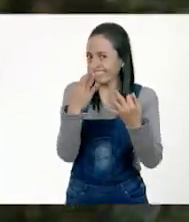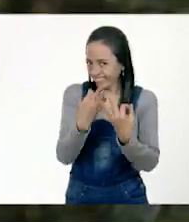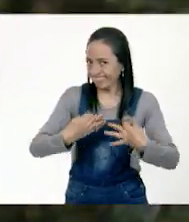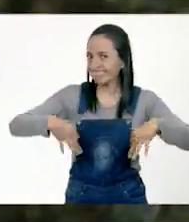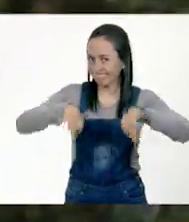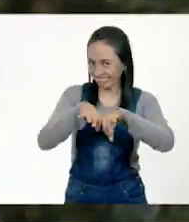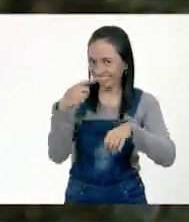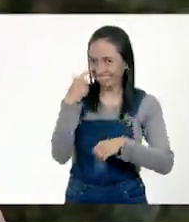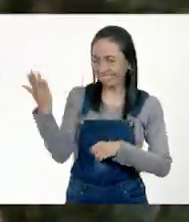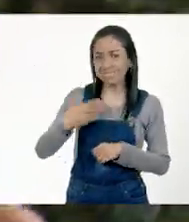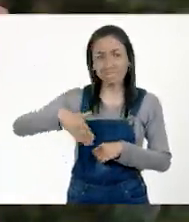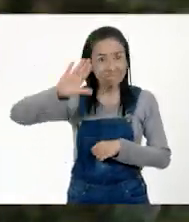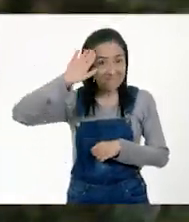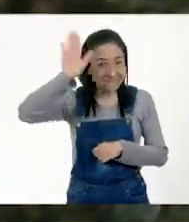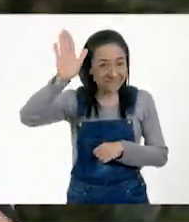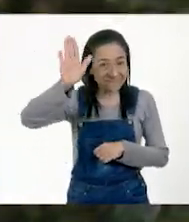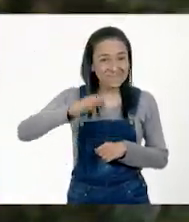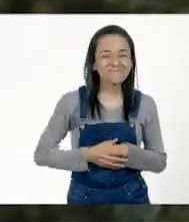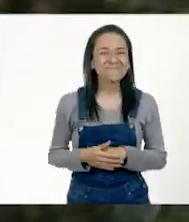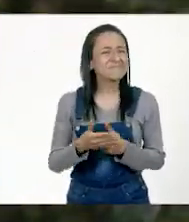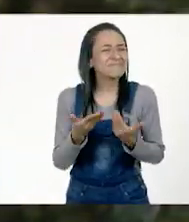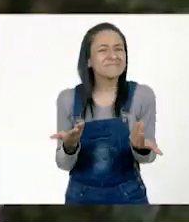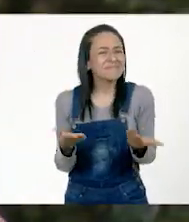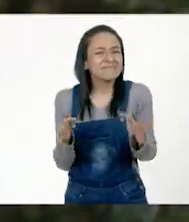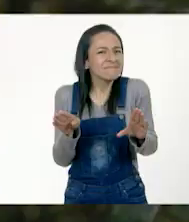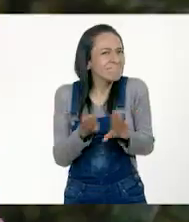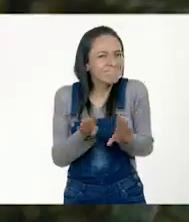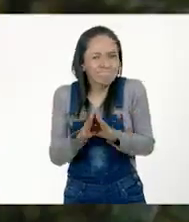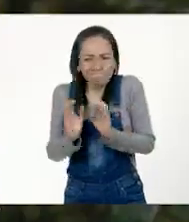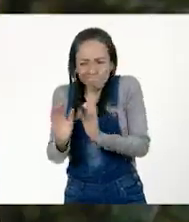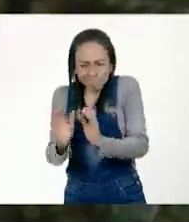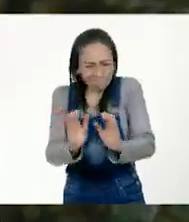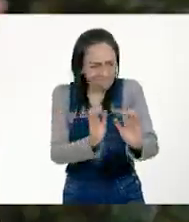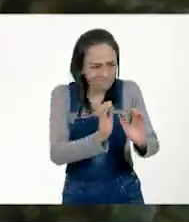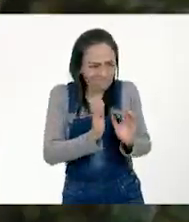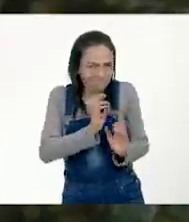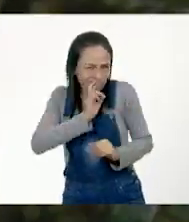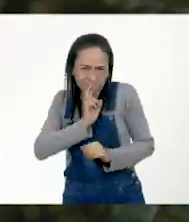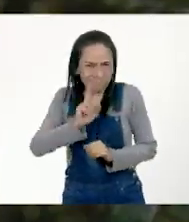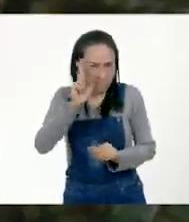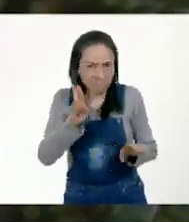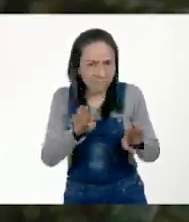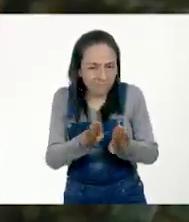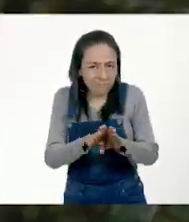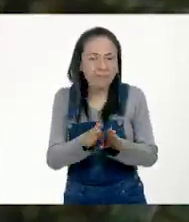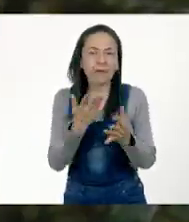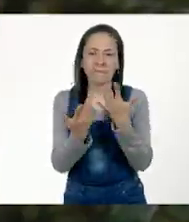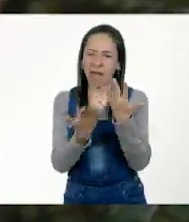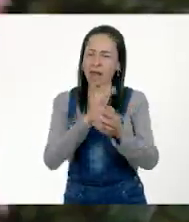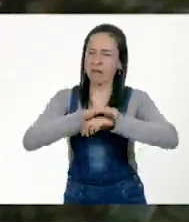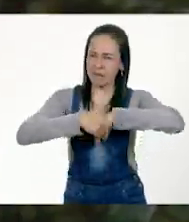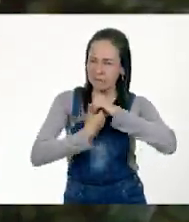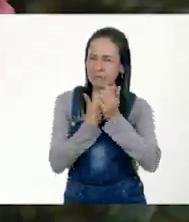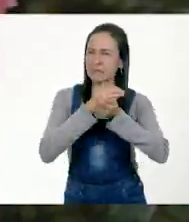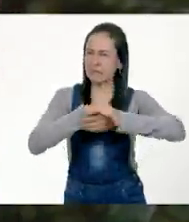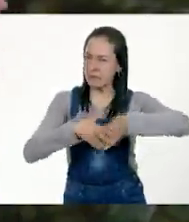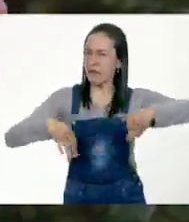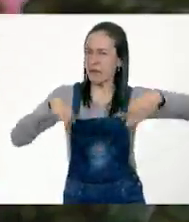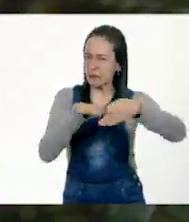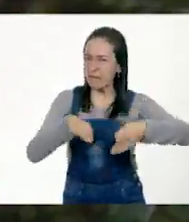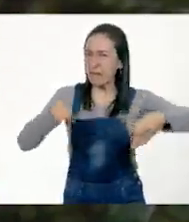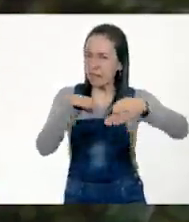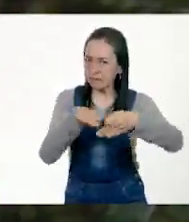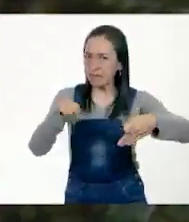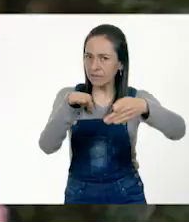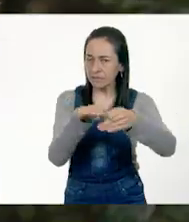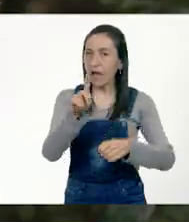¡Hola! La mejor forma de cuidarnos es lavarnos las manos frecuentemente con agua y